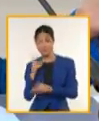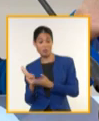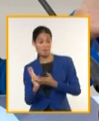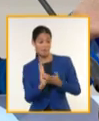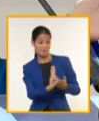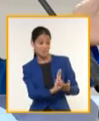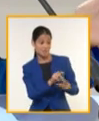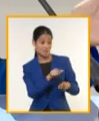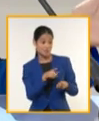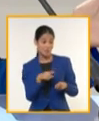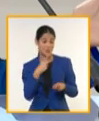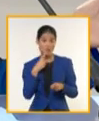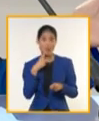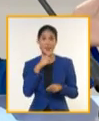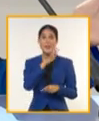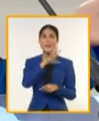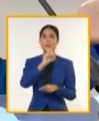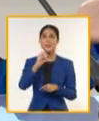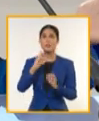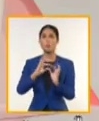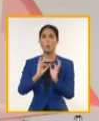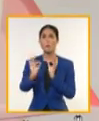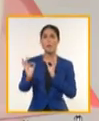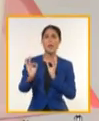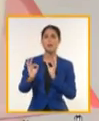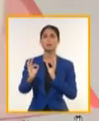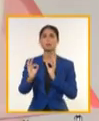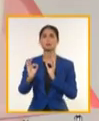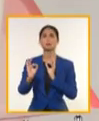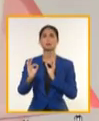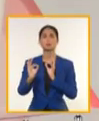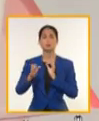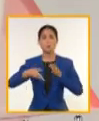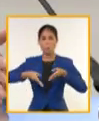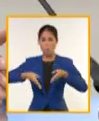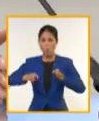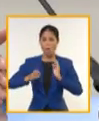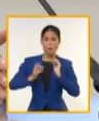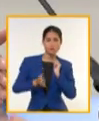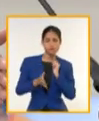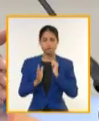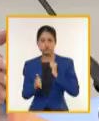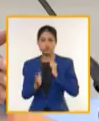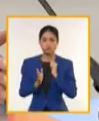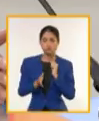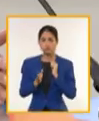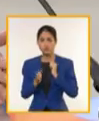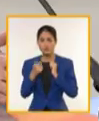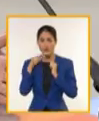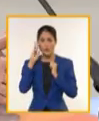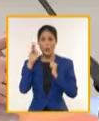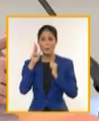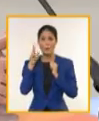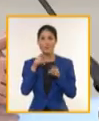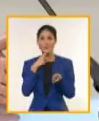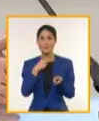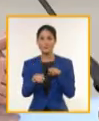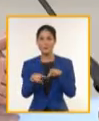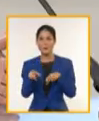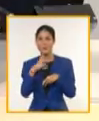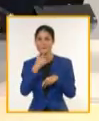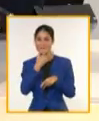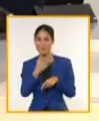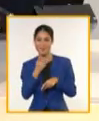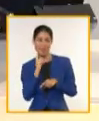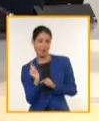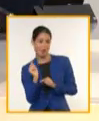por la muralla china. O sea, ahí está toda esa historia reflejada. Y quedó muy impresionado también, según